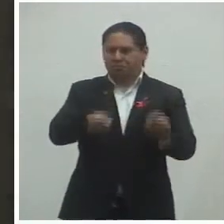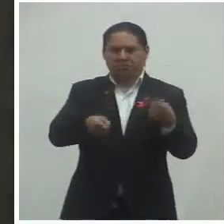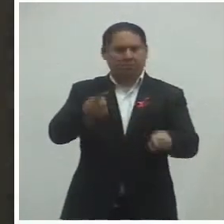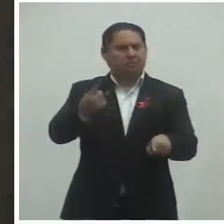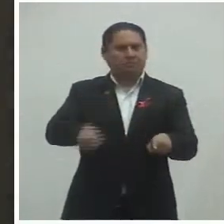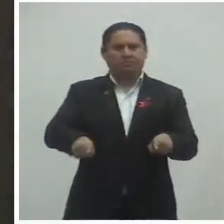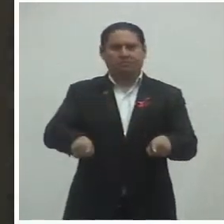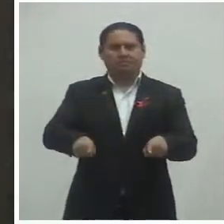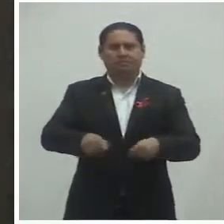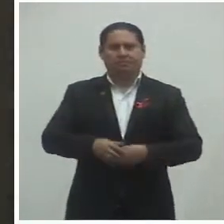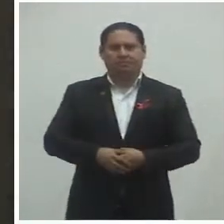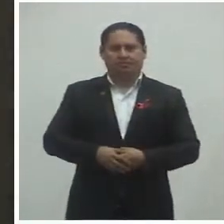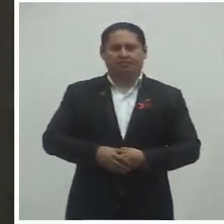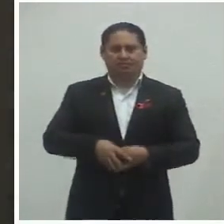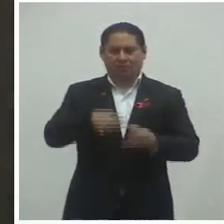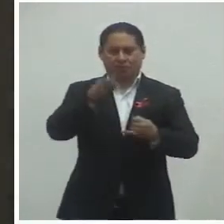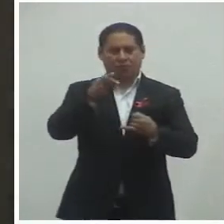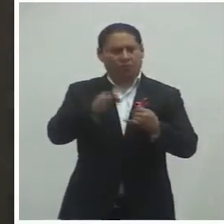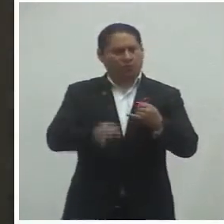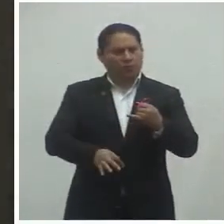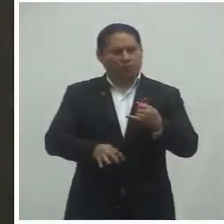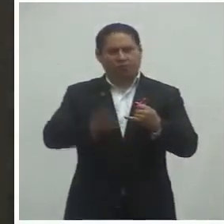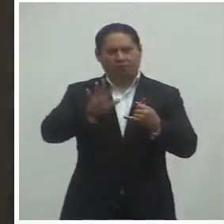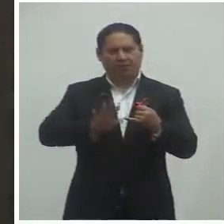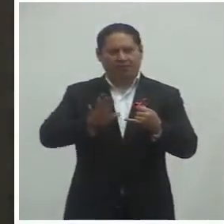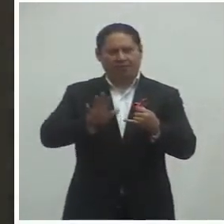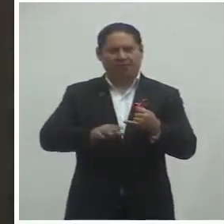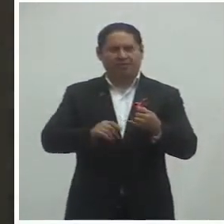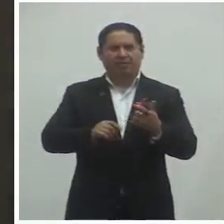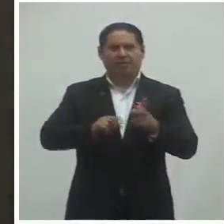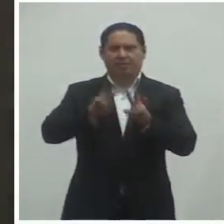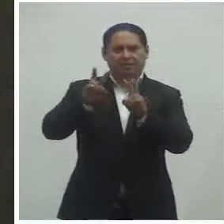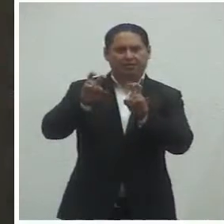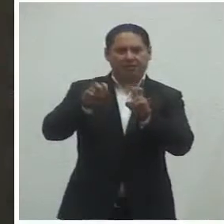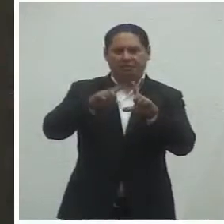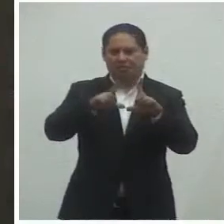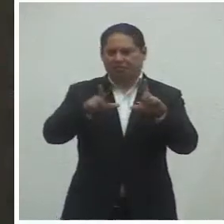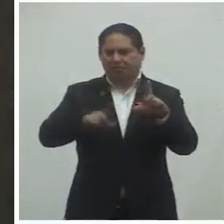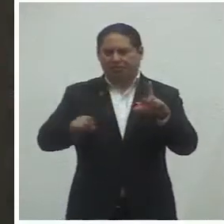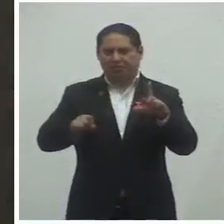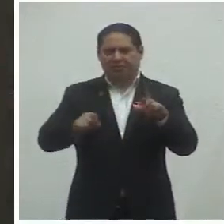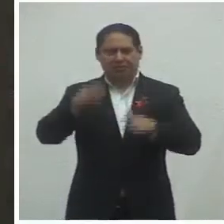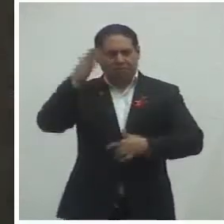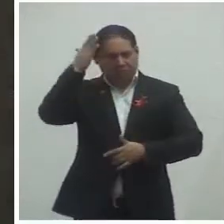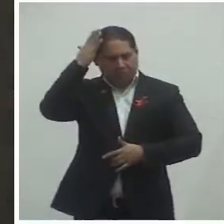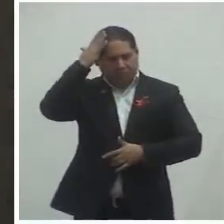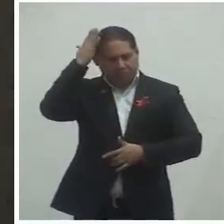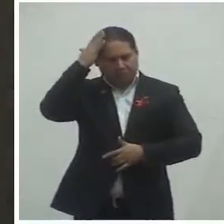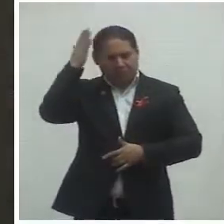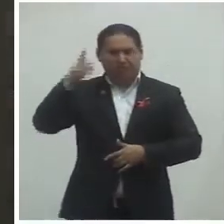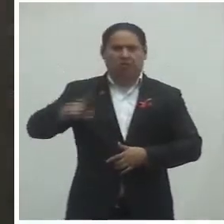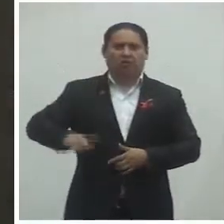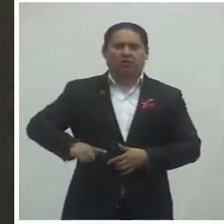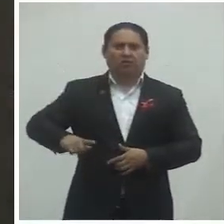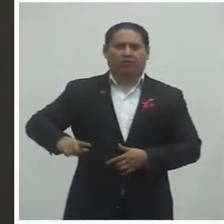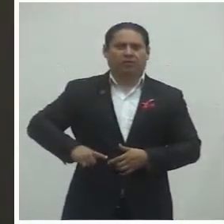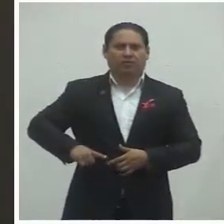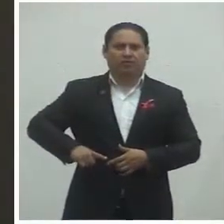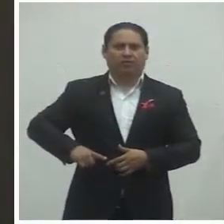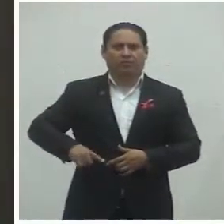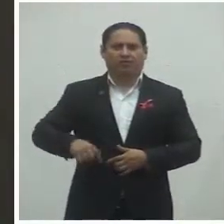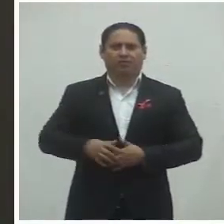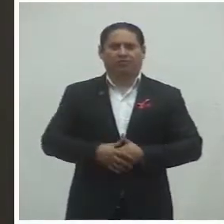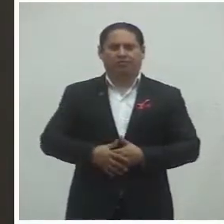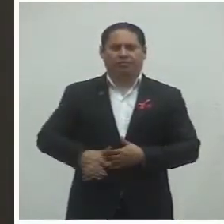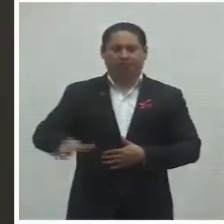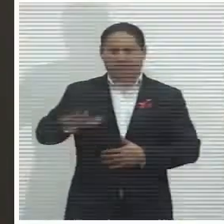era la última instancia en todos los asuntos del país y el titular del Ejecutivo